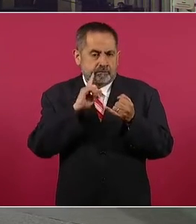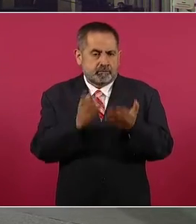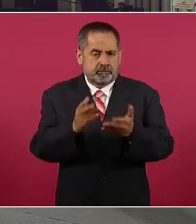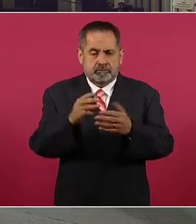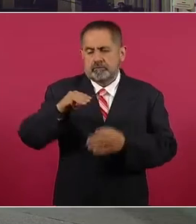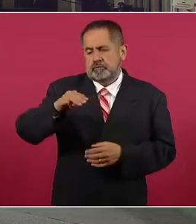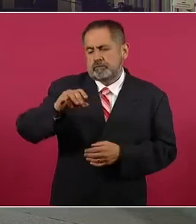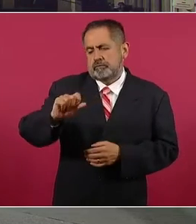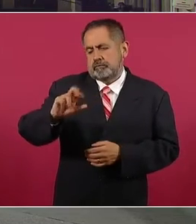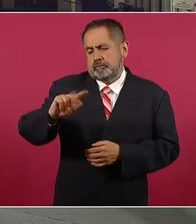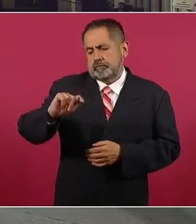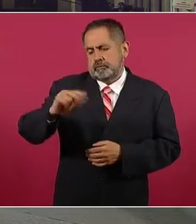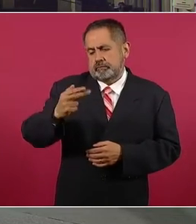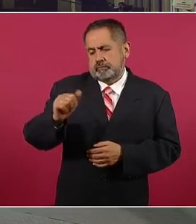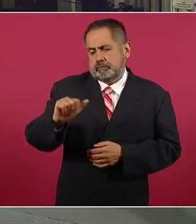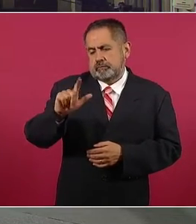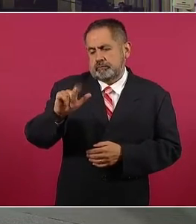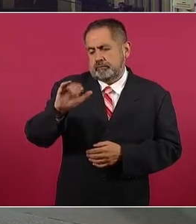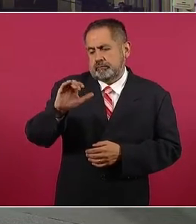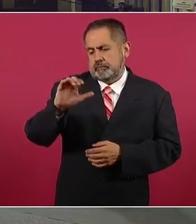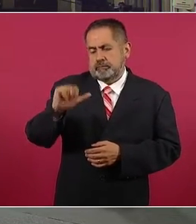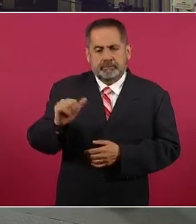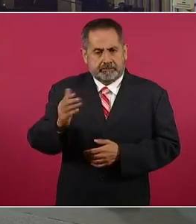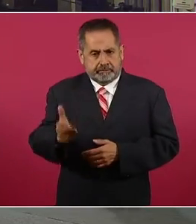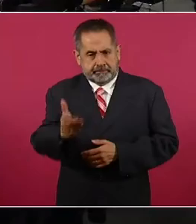Marta Alicia Rivera.